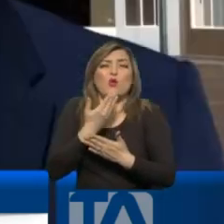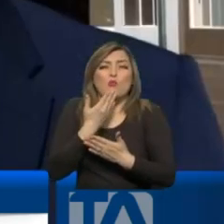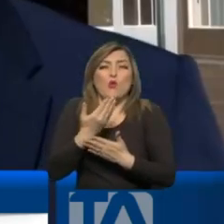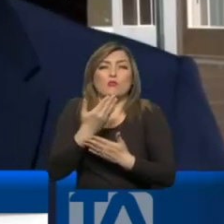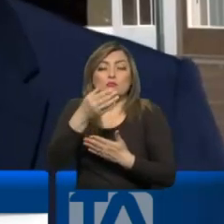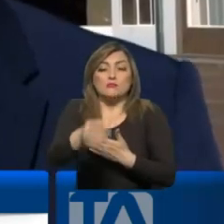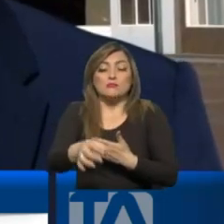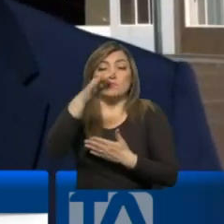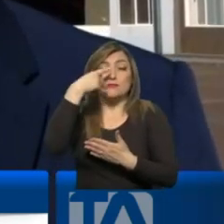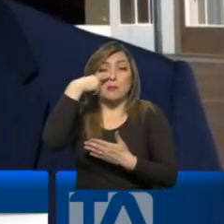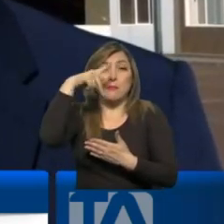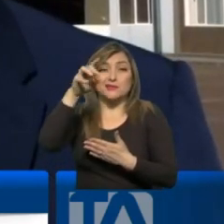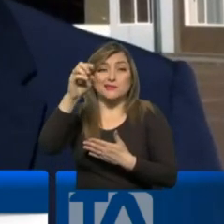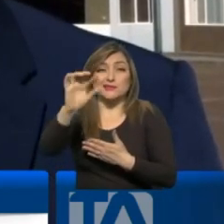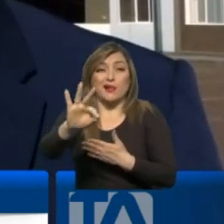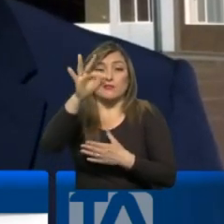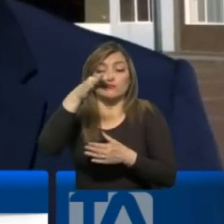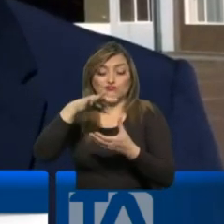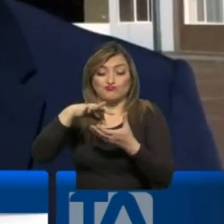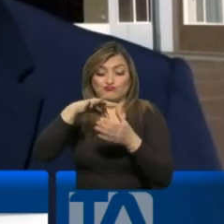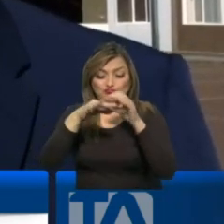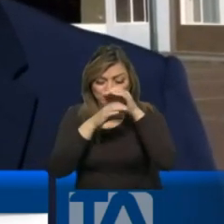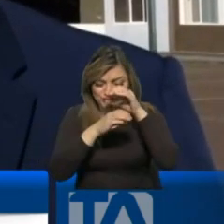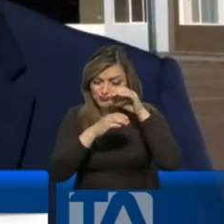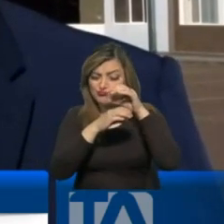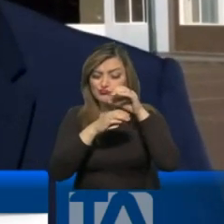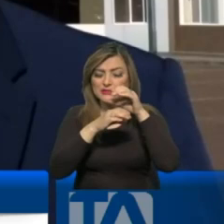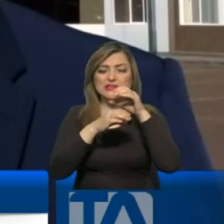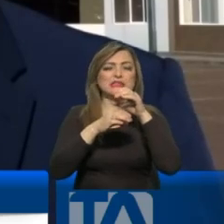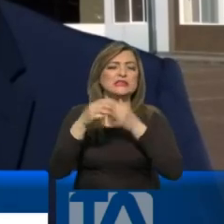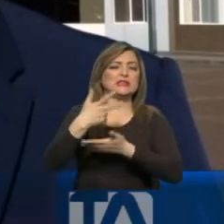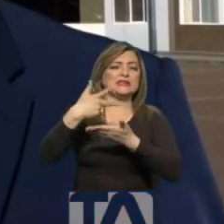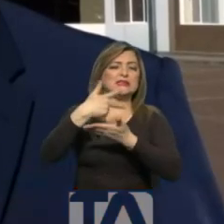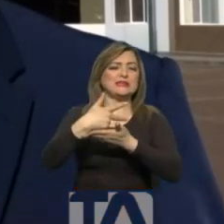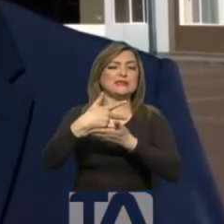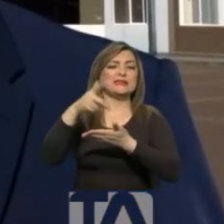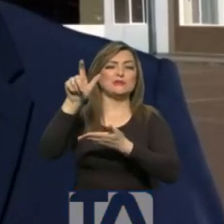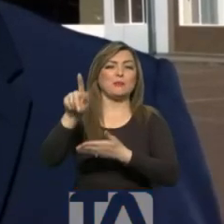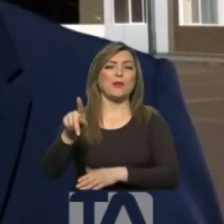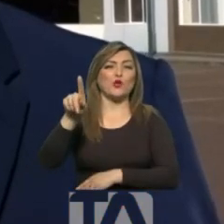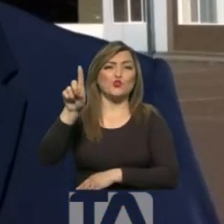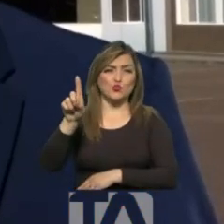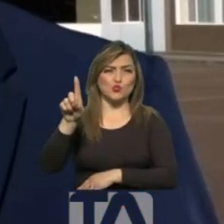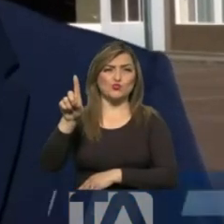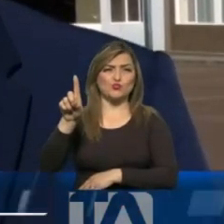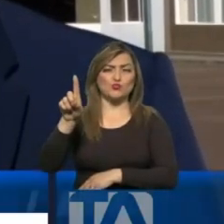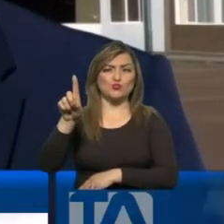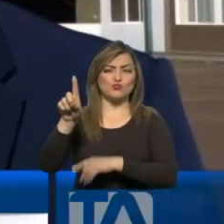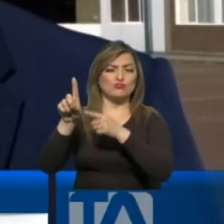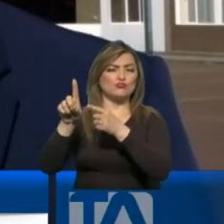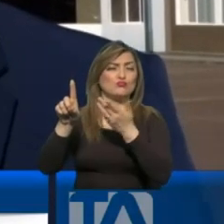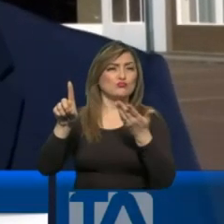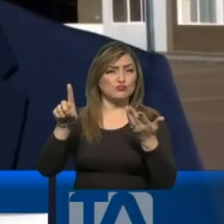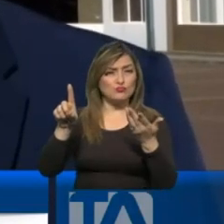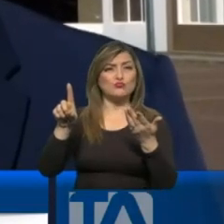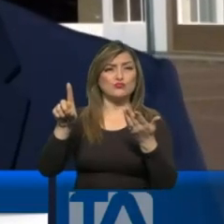genómico. Aquí en la parte del Carchi se ha encontrado que hay una variante, un caso de una P1, un paciente P1, pero este